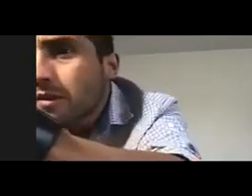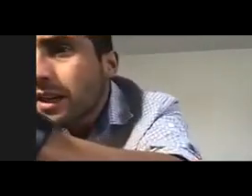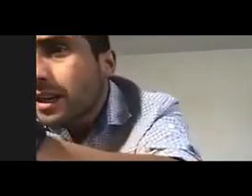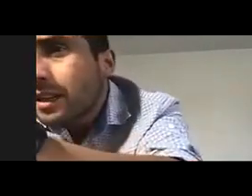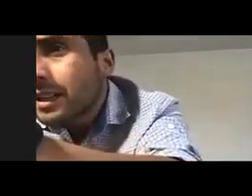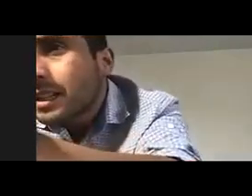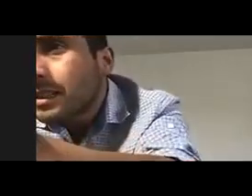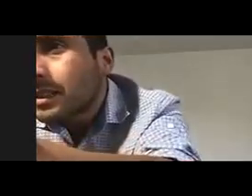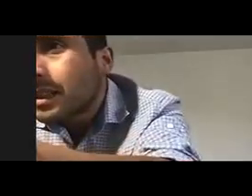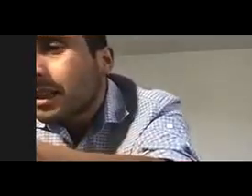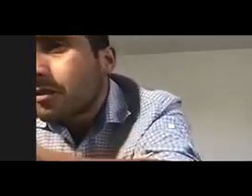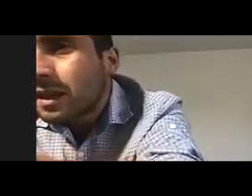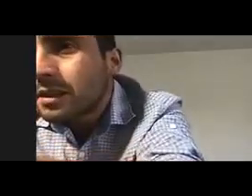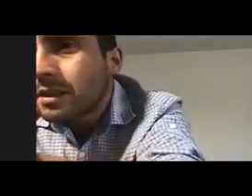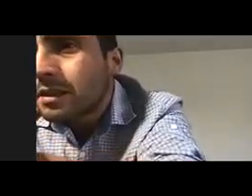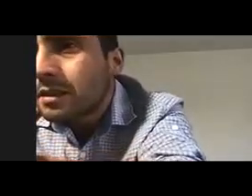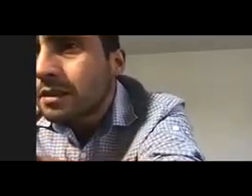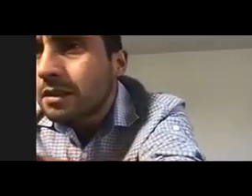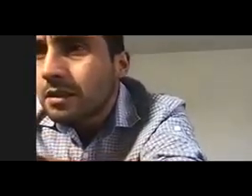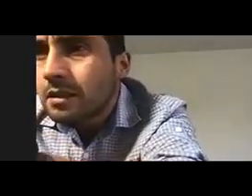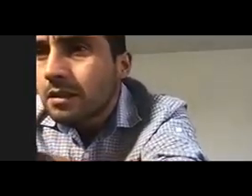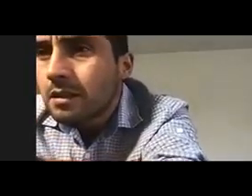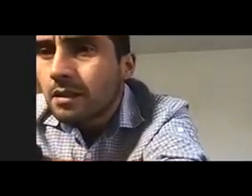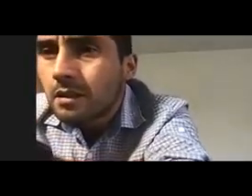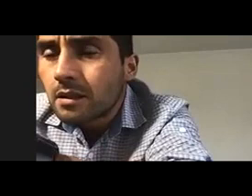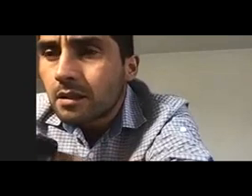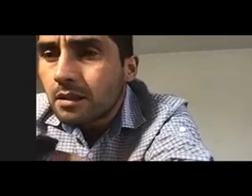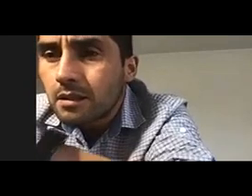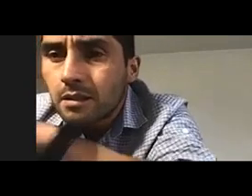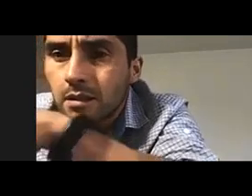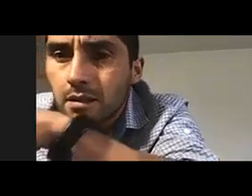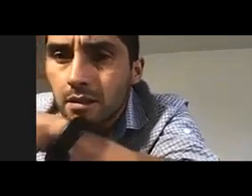Me voy a fijar en el chat si queda algo más.